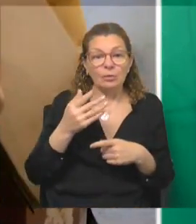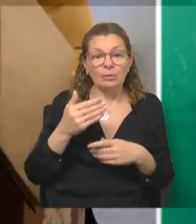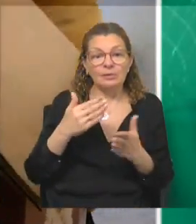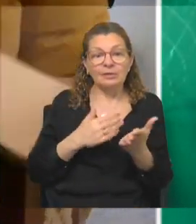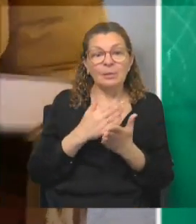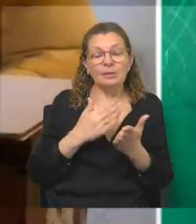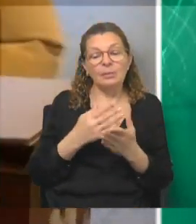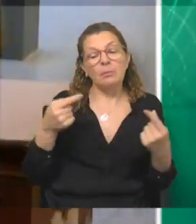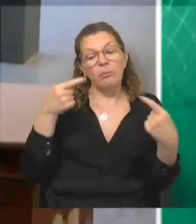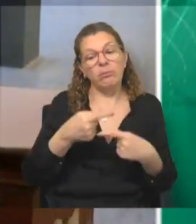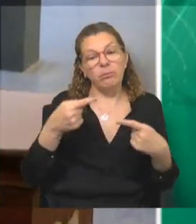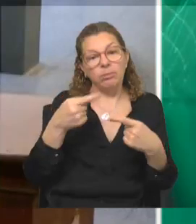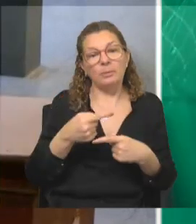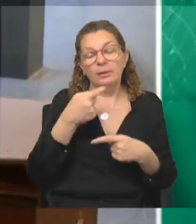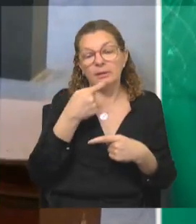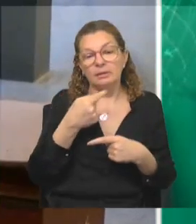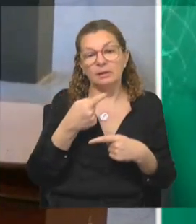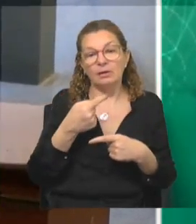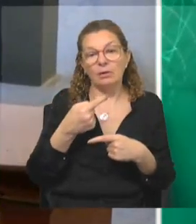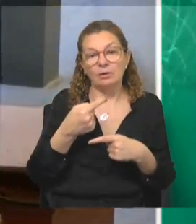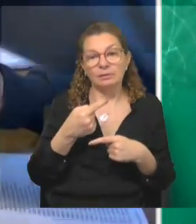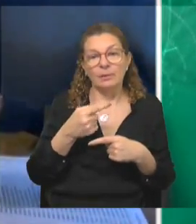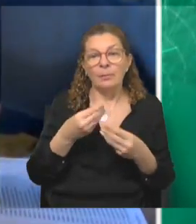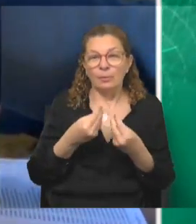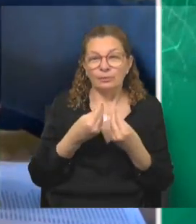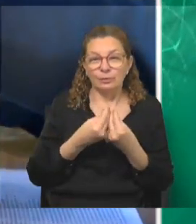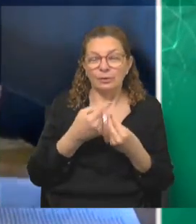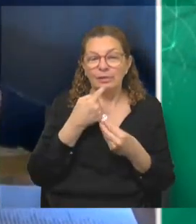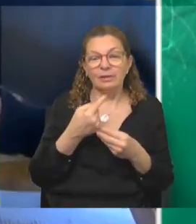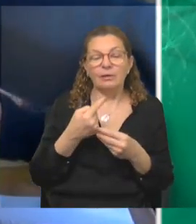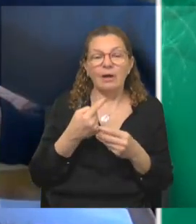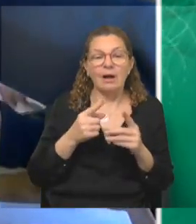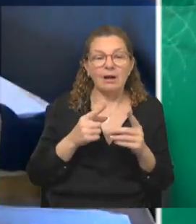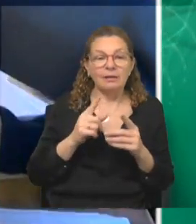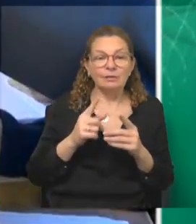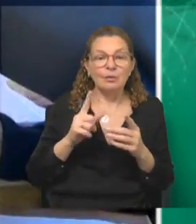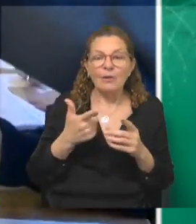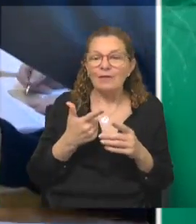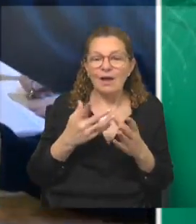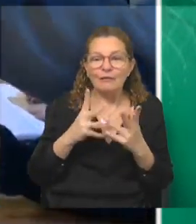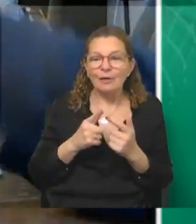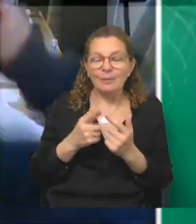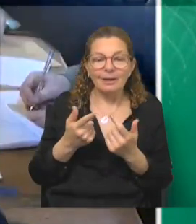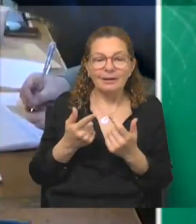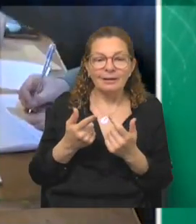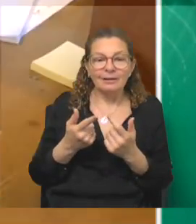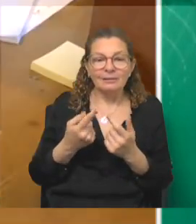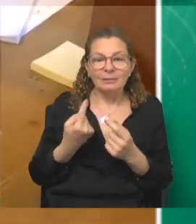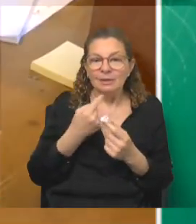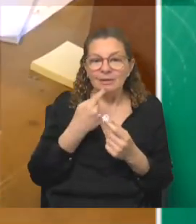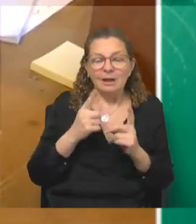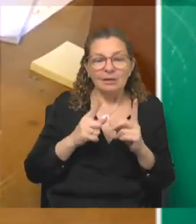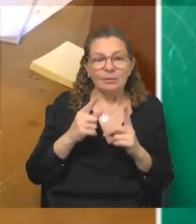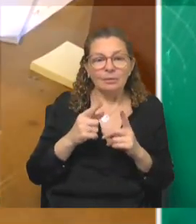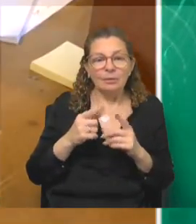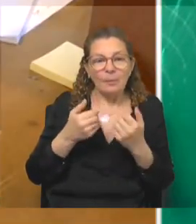crítica incluso demasiado crítica este y y sin alternativas te voy a dar un caso este cuando